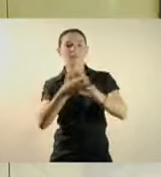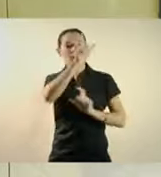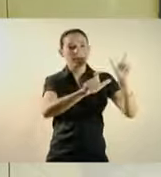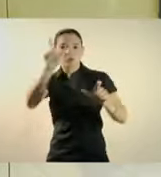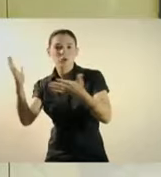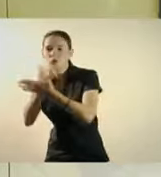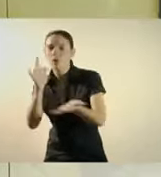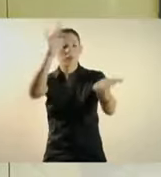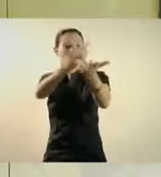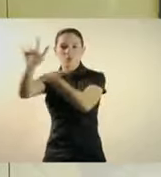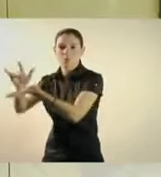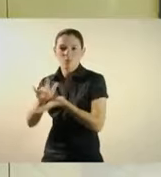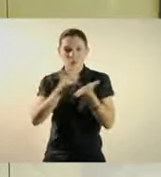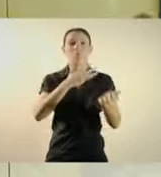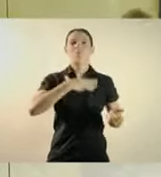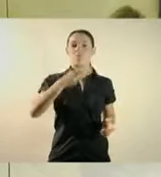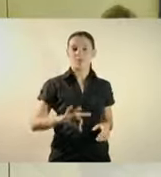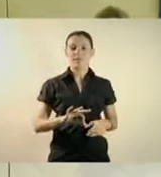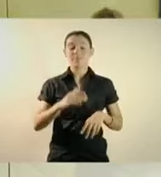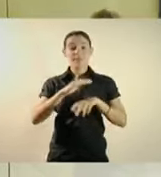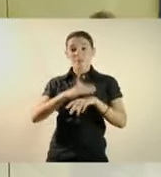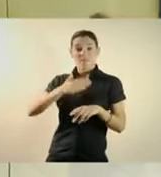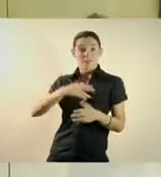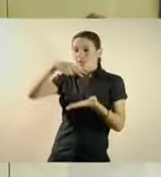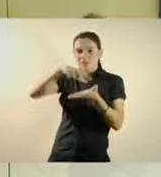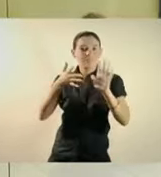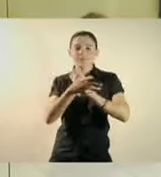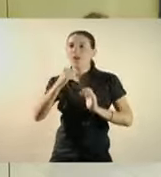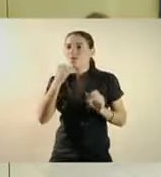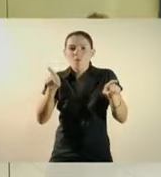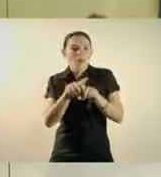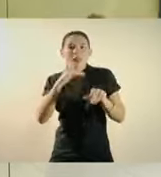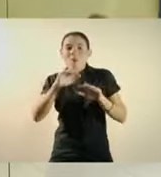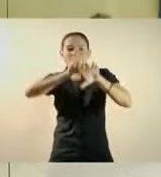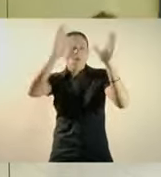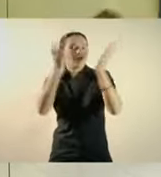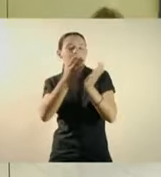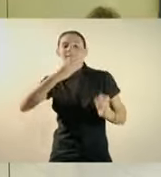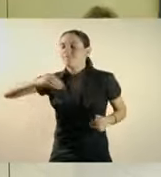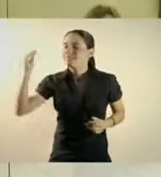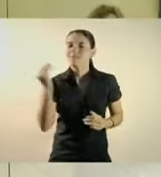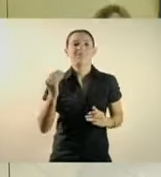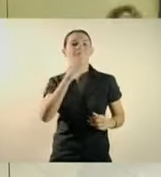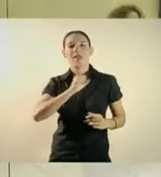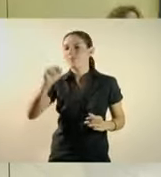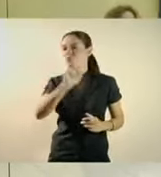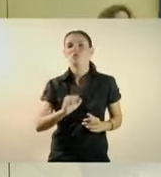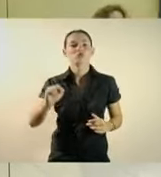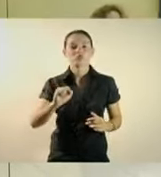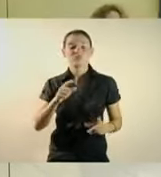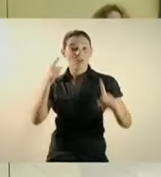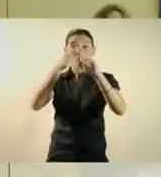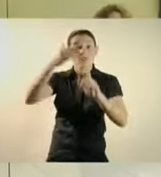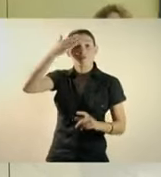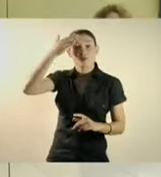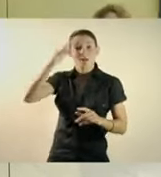personas. Para mí es como un universo maravilloso. El objetivo principal